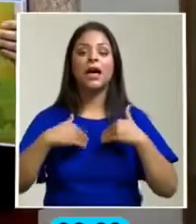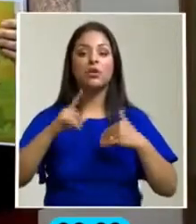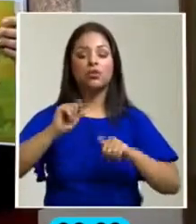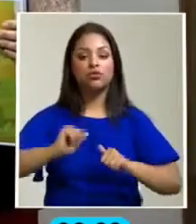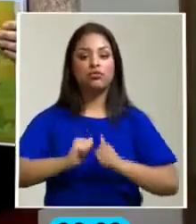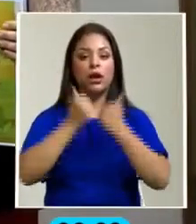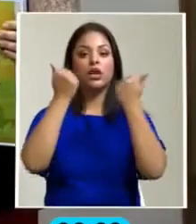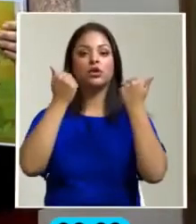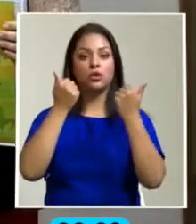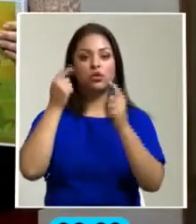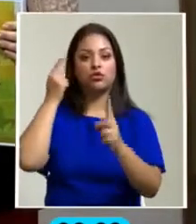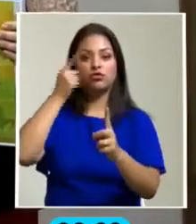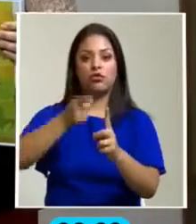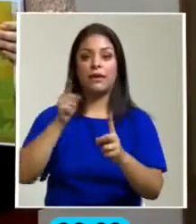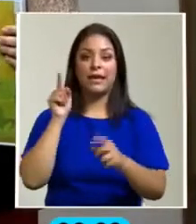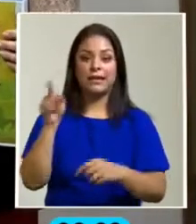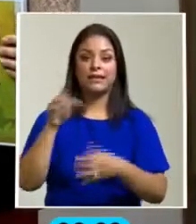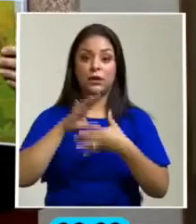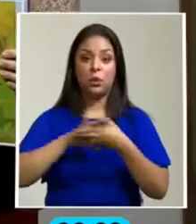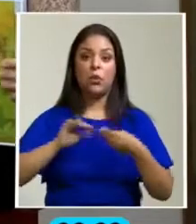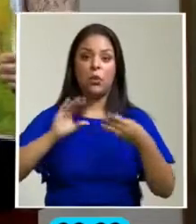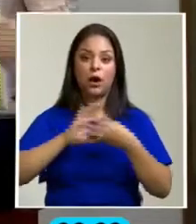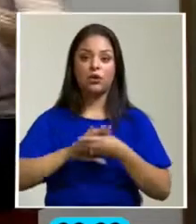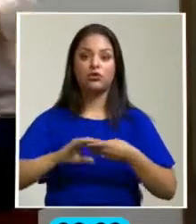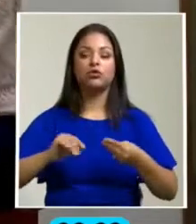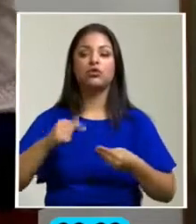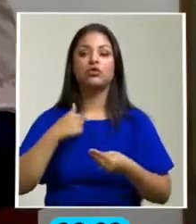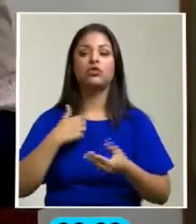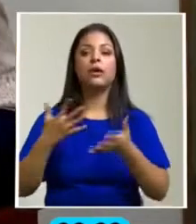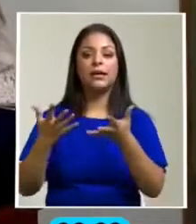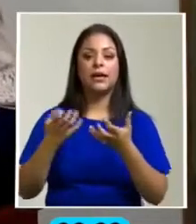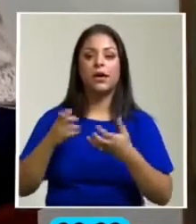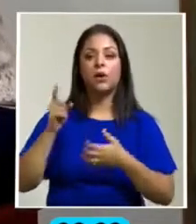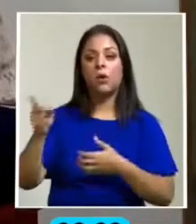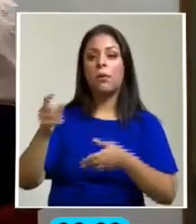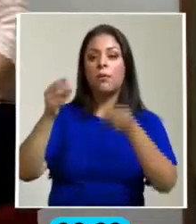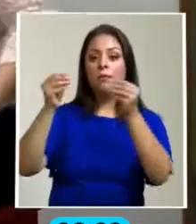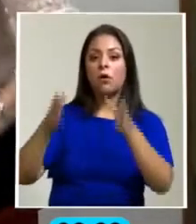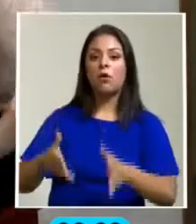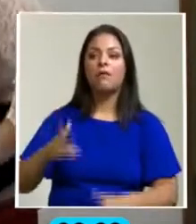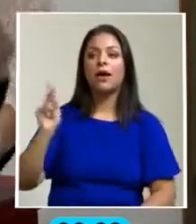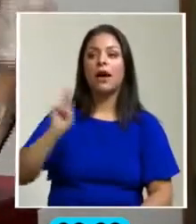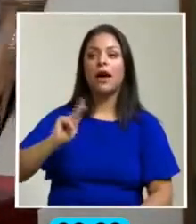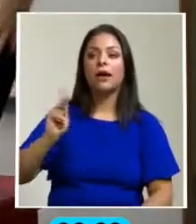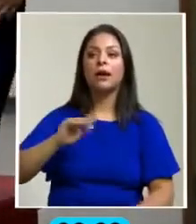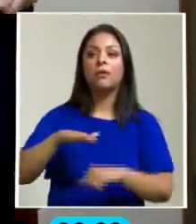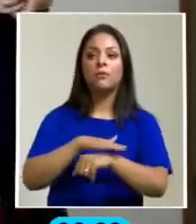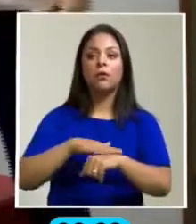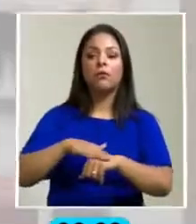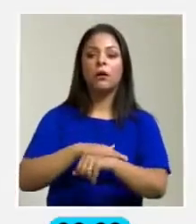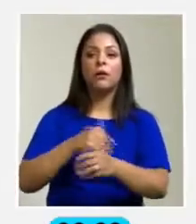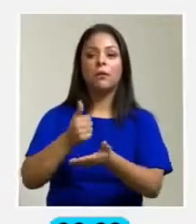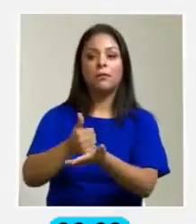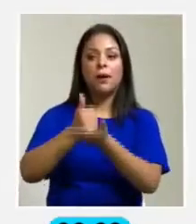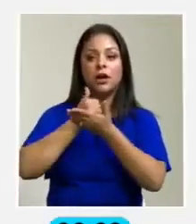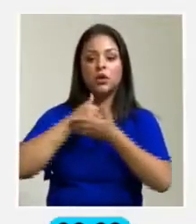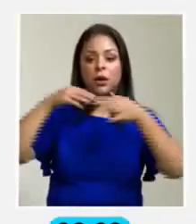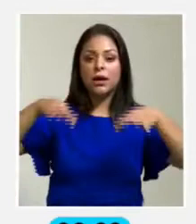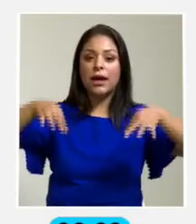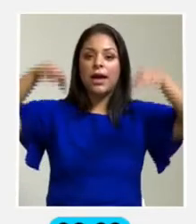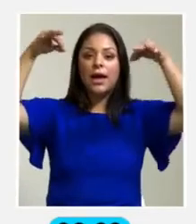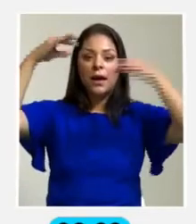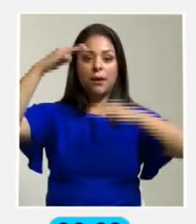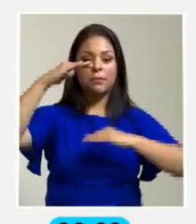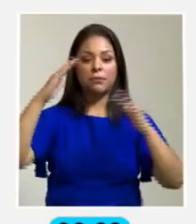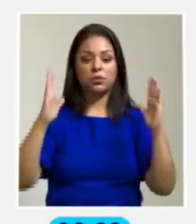de este cuento, por supuesto. Entonces yo voy a invitar a la niña Carla a que por favor me ayude a sacar del buzón el reto, niños y niñas. Vamos a ver, ¿qué